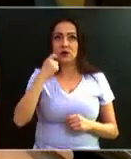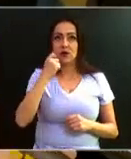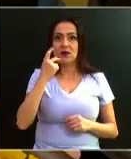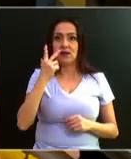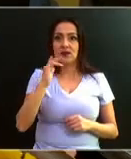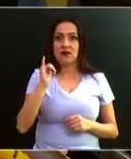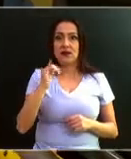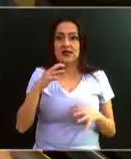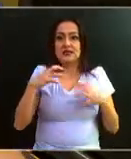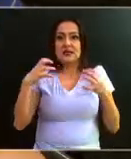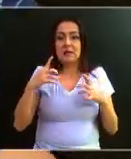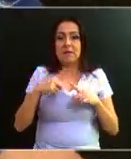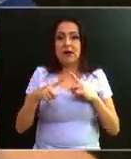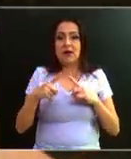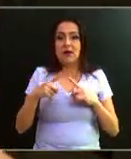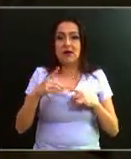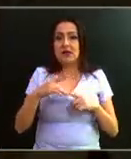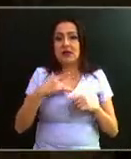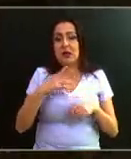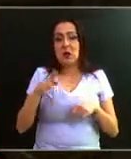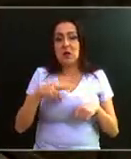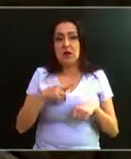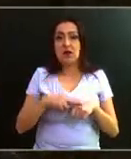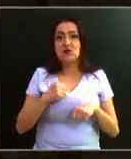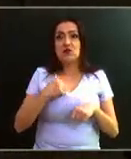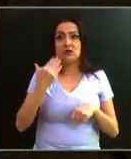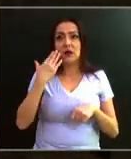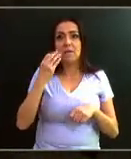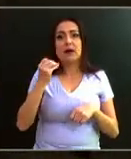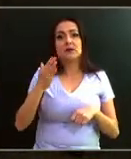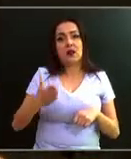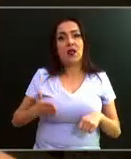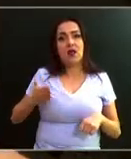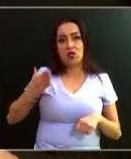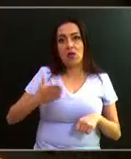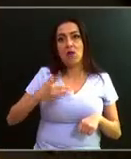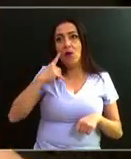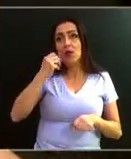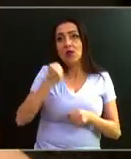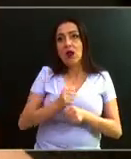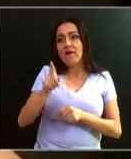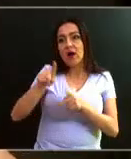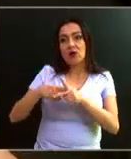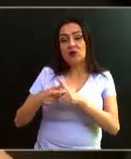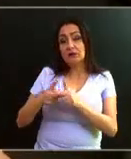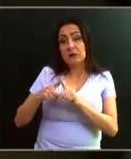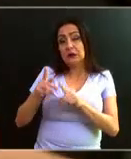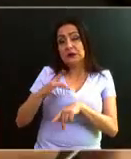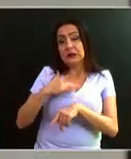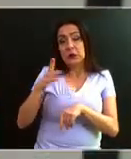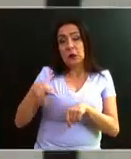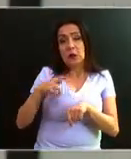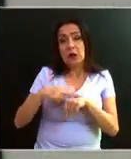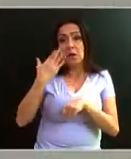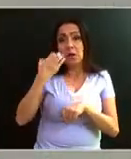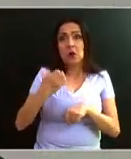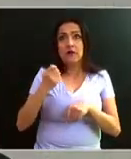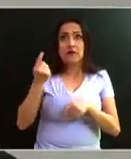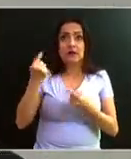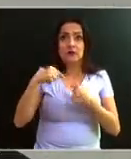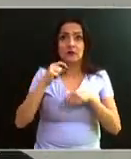estresada, entonces la sentí normal. Sí sé que es más lenta por los trabajos que están haciendo, pero la sentí normal porque veníamos